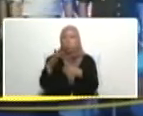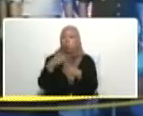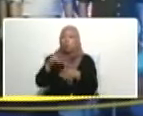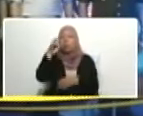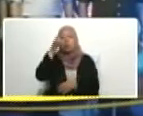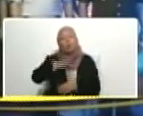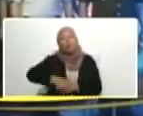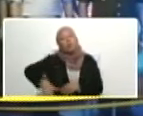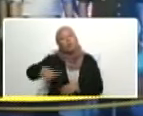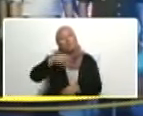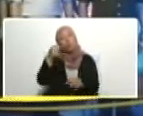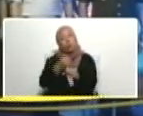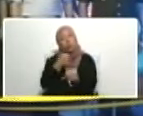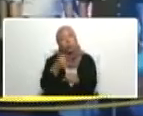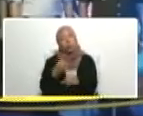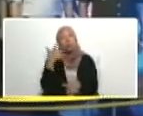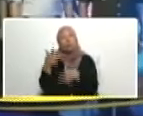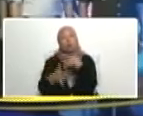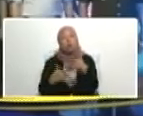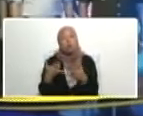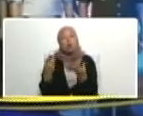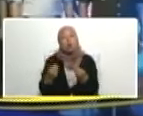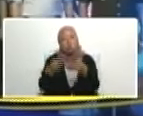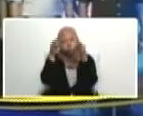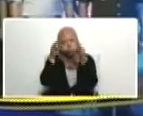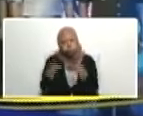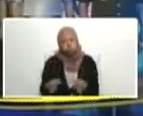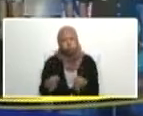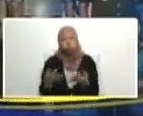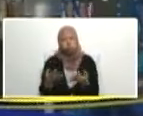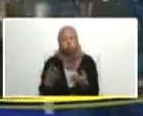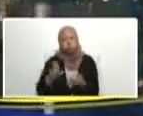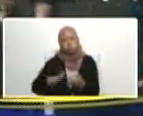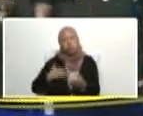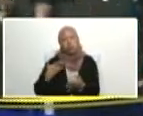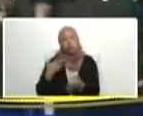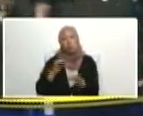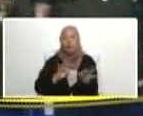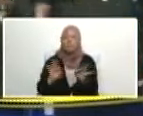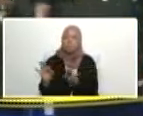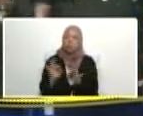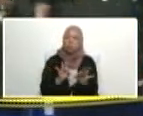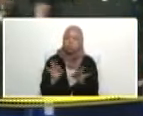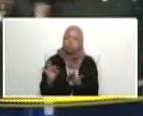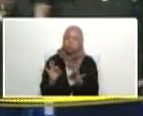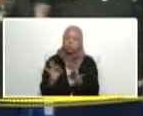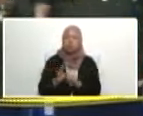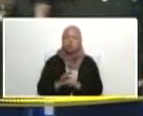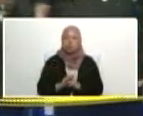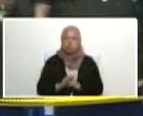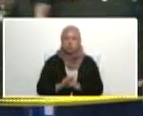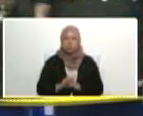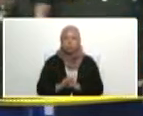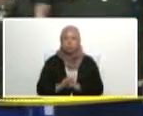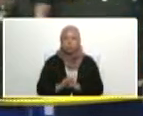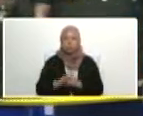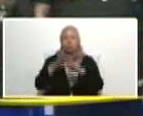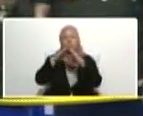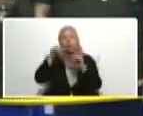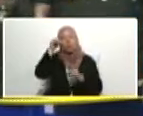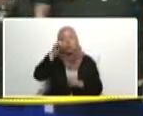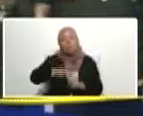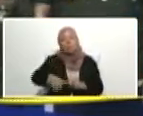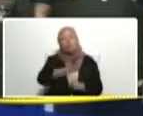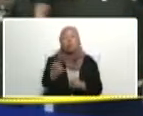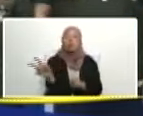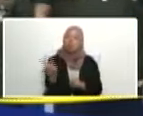afuera, vamos a actuar con mucha contundencia. Y por ello he preparado un comunicado para todo el pueblo de